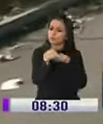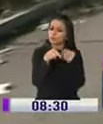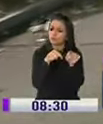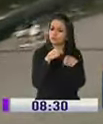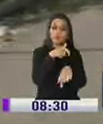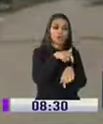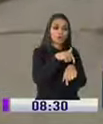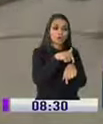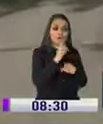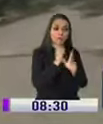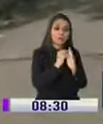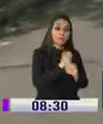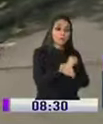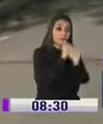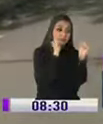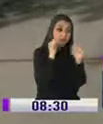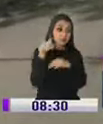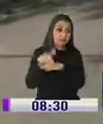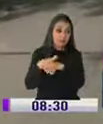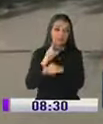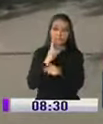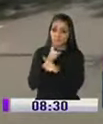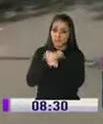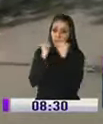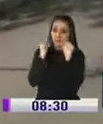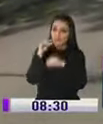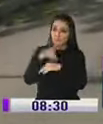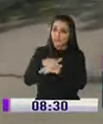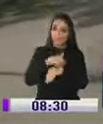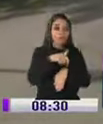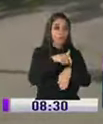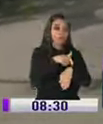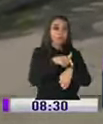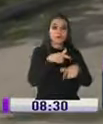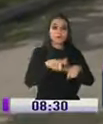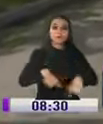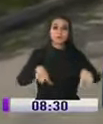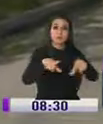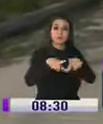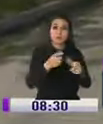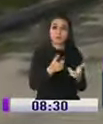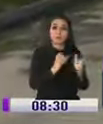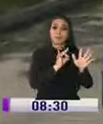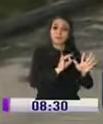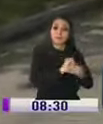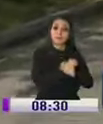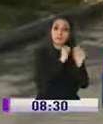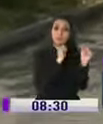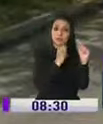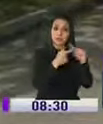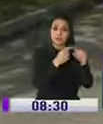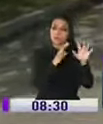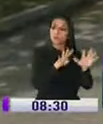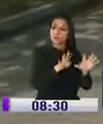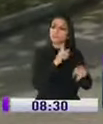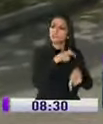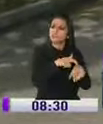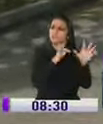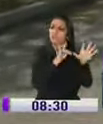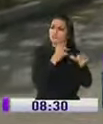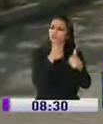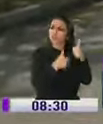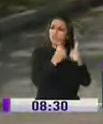pico. En la mañana y tarde. Exactamente. Y en las horas pico, acá entendemos de 7 a 9, de 8 a 9. ¿Cuál es el horario? De